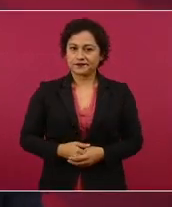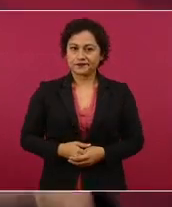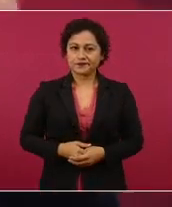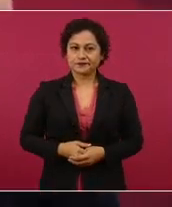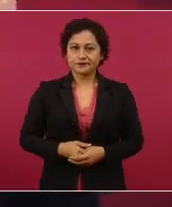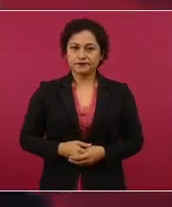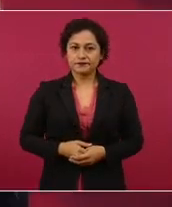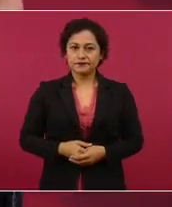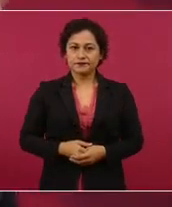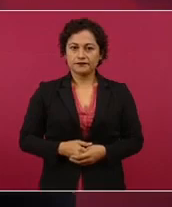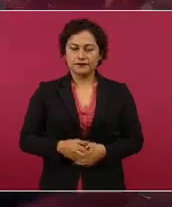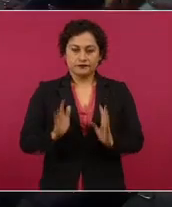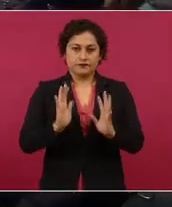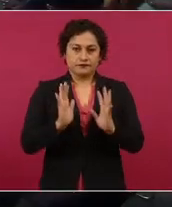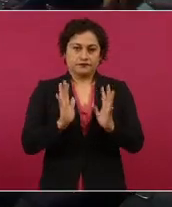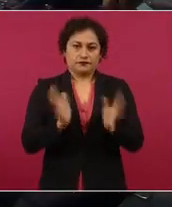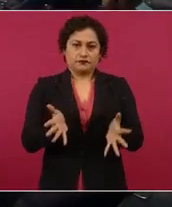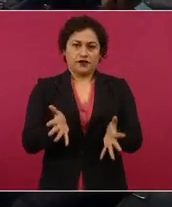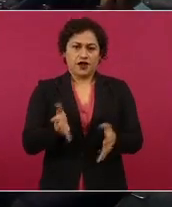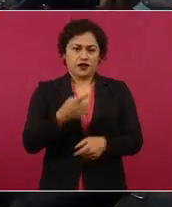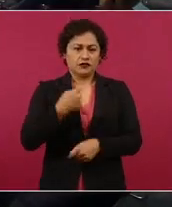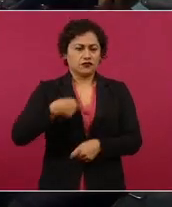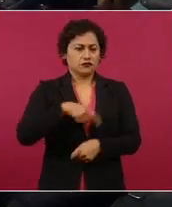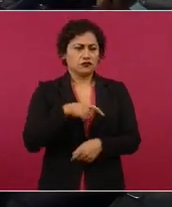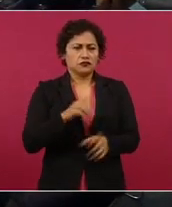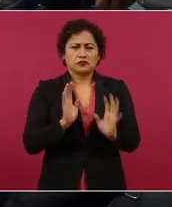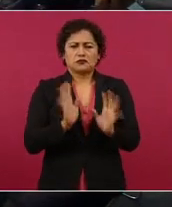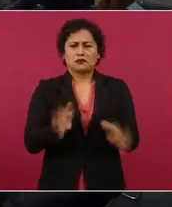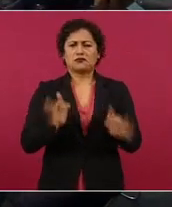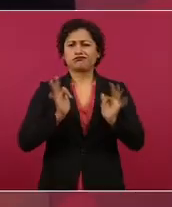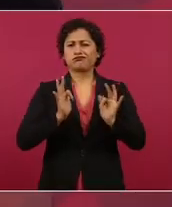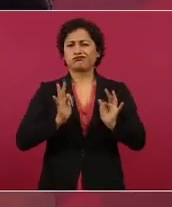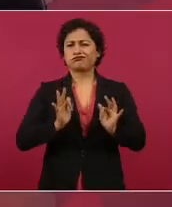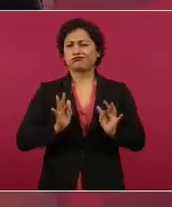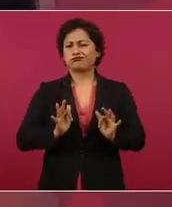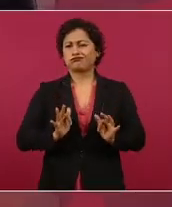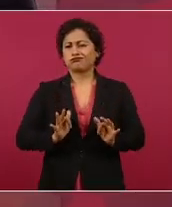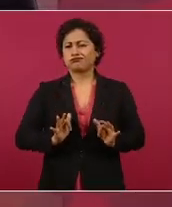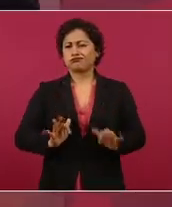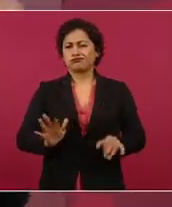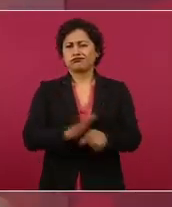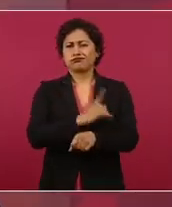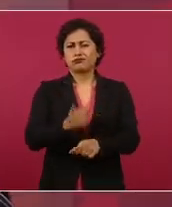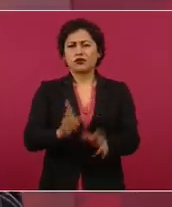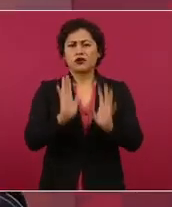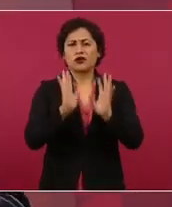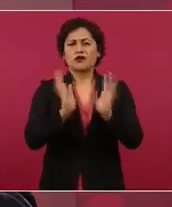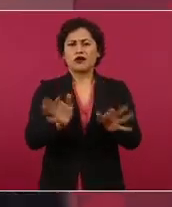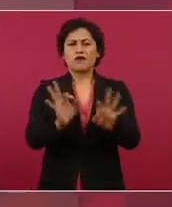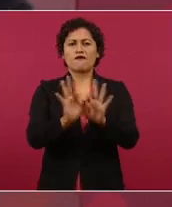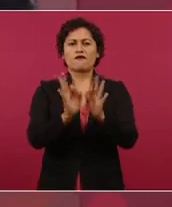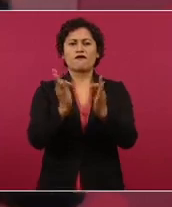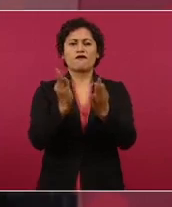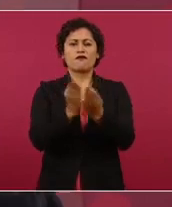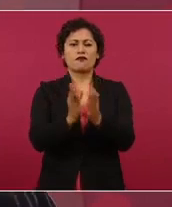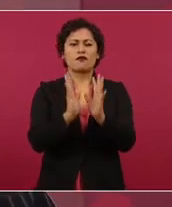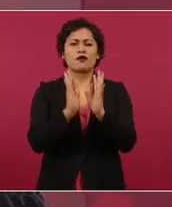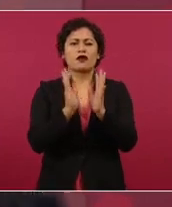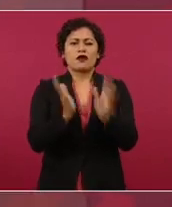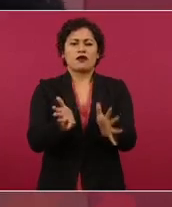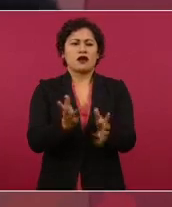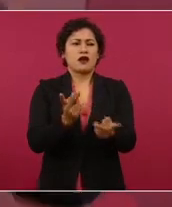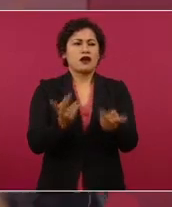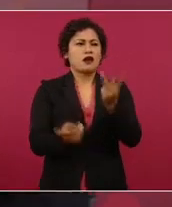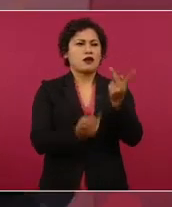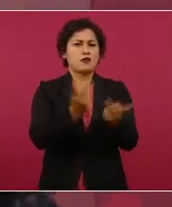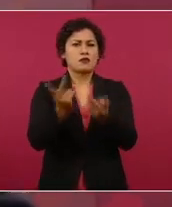Y ya eso lo tenemos resuelto, yo estoy tranquilo, porque además ya está resuelto el método, va a ser una encuesta, no